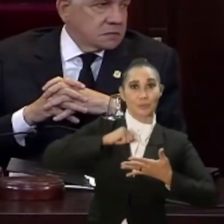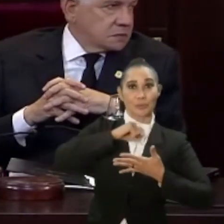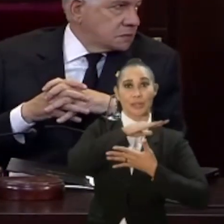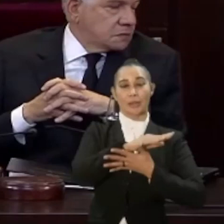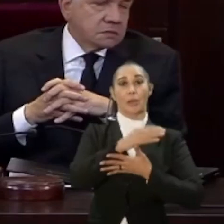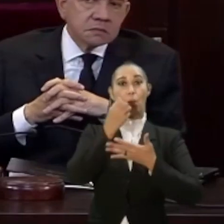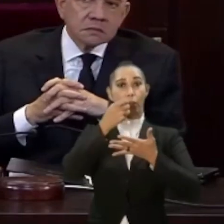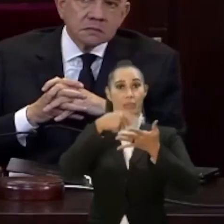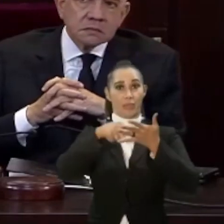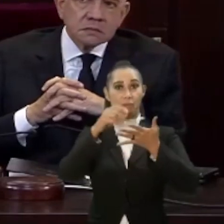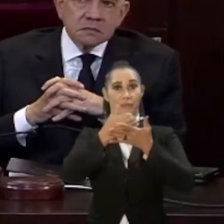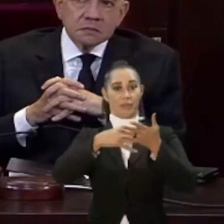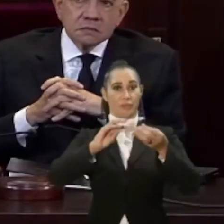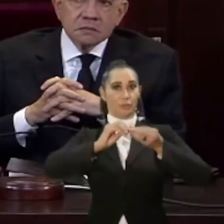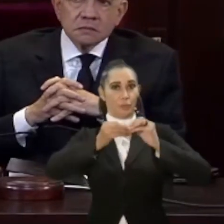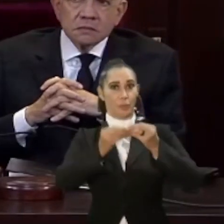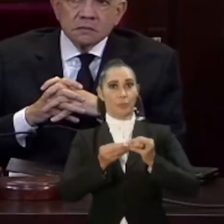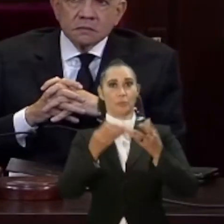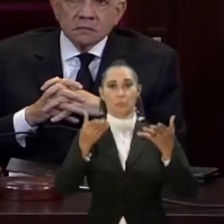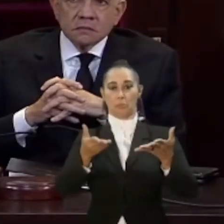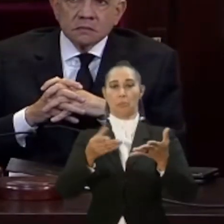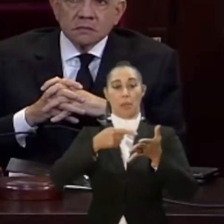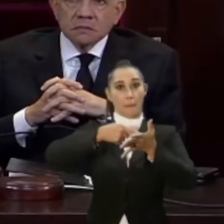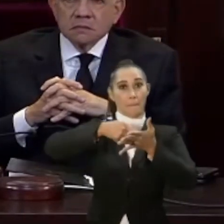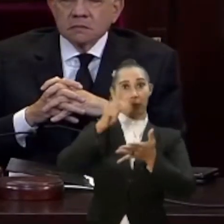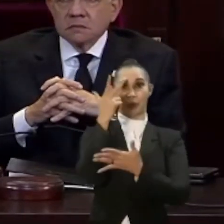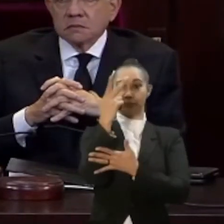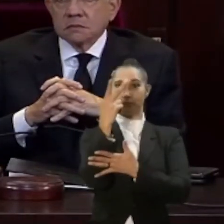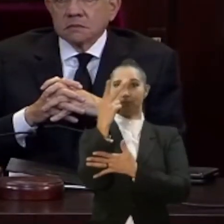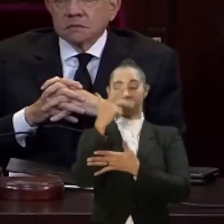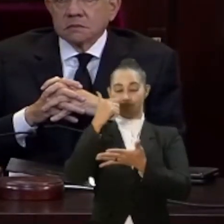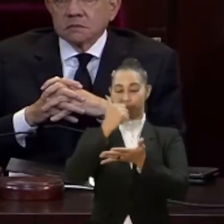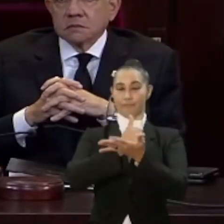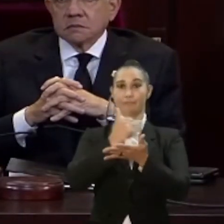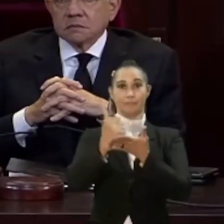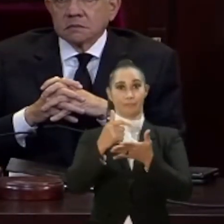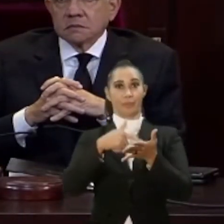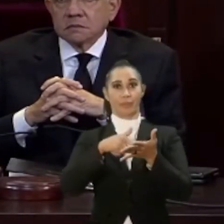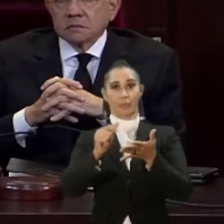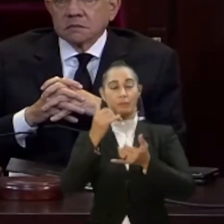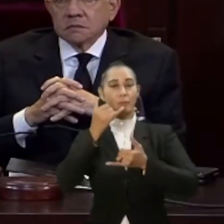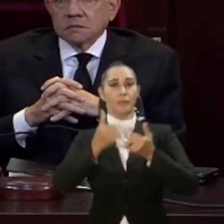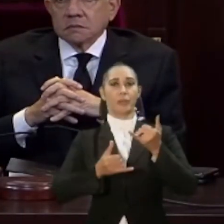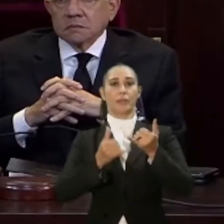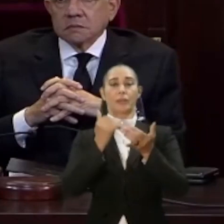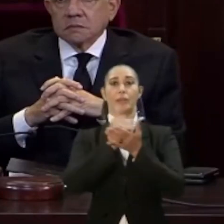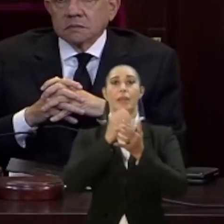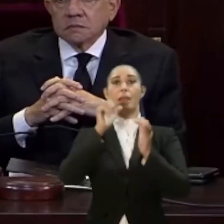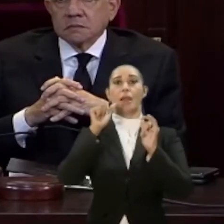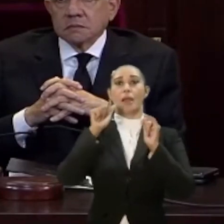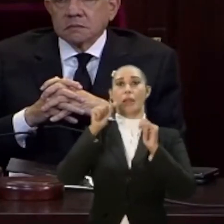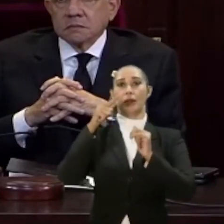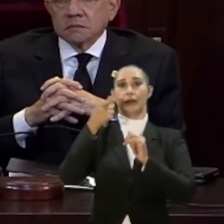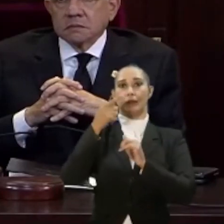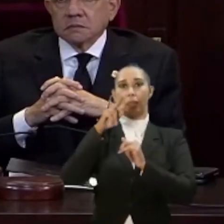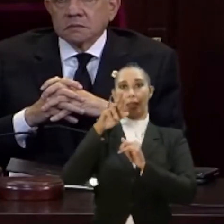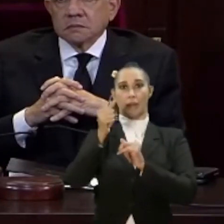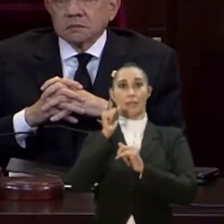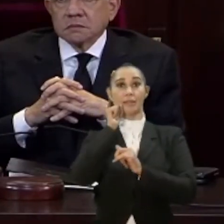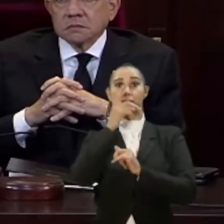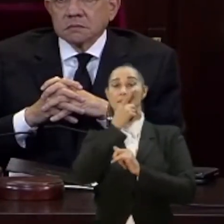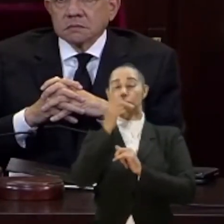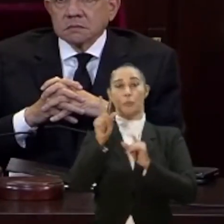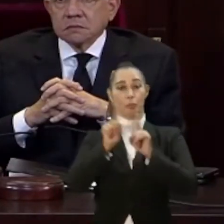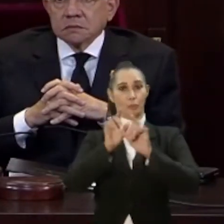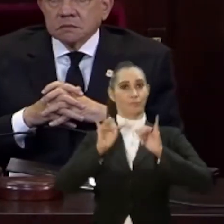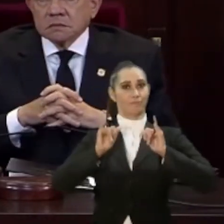el fideicomiso DE Sostenible ha aprobado 3 grandes sitios de disposición final en la Altagracia, en el Gran Santo Domingo y en